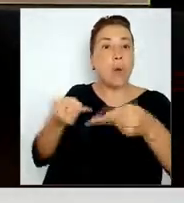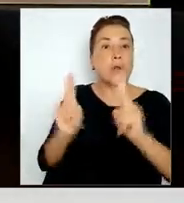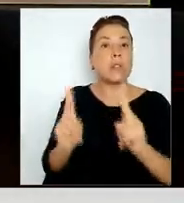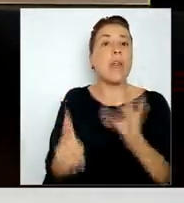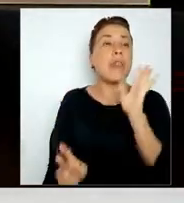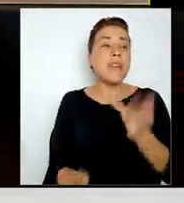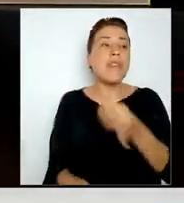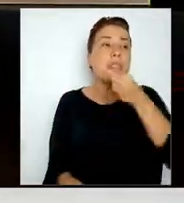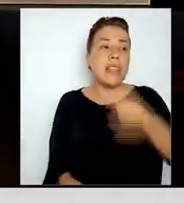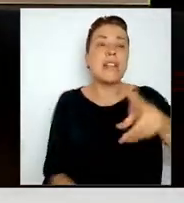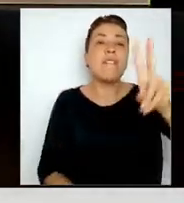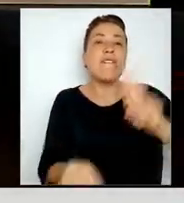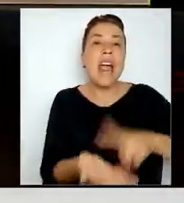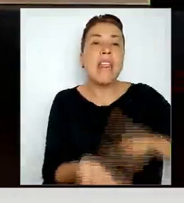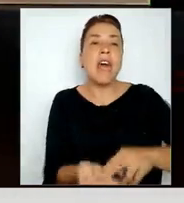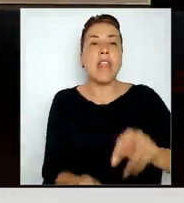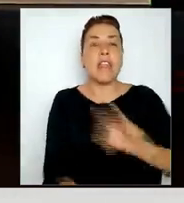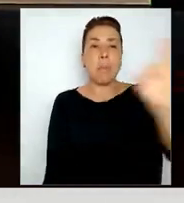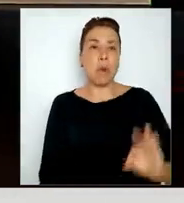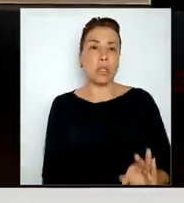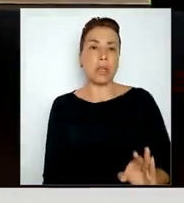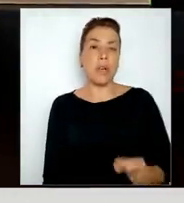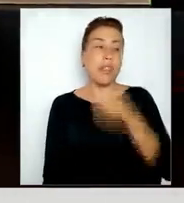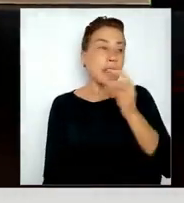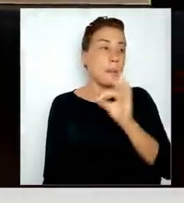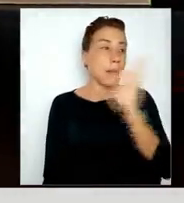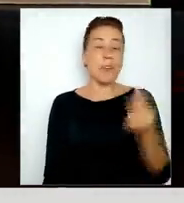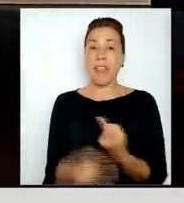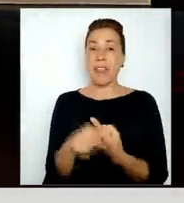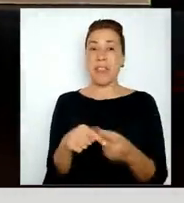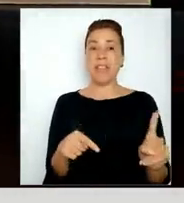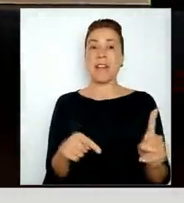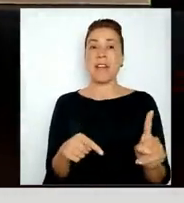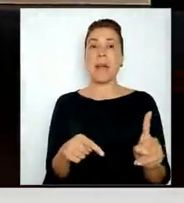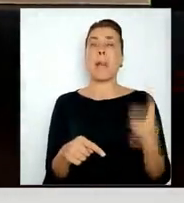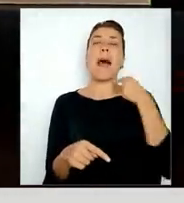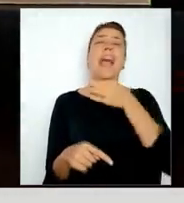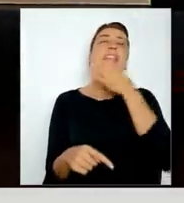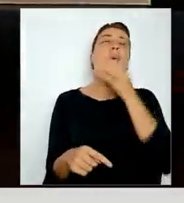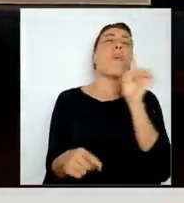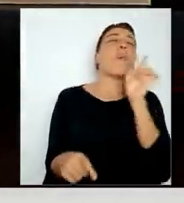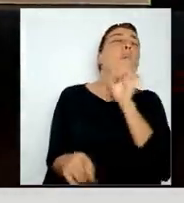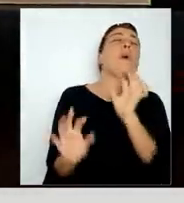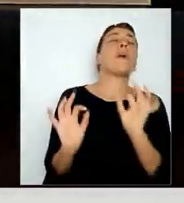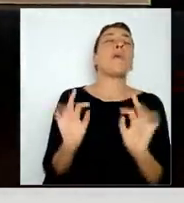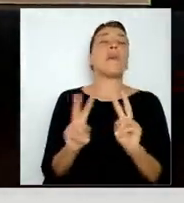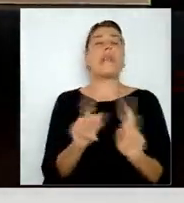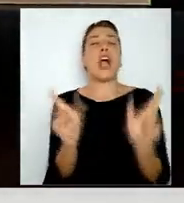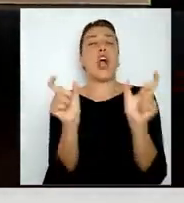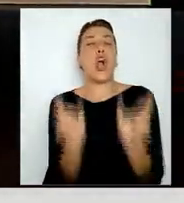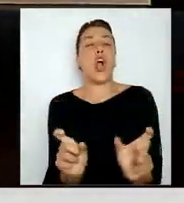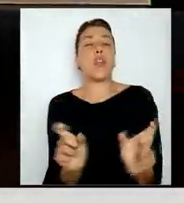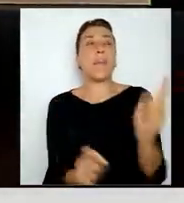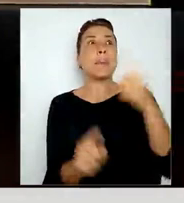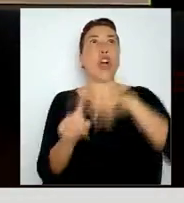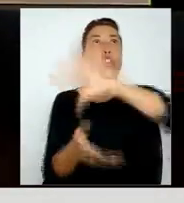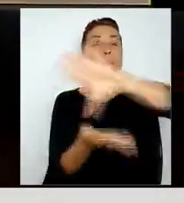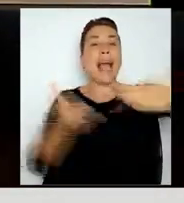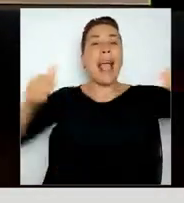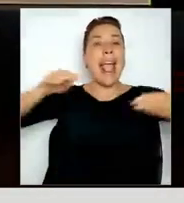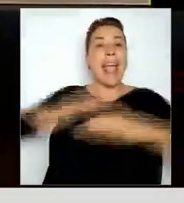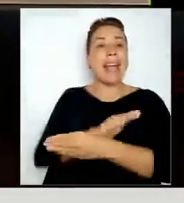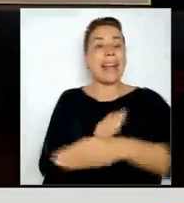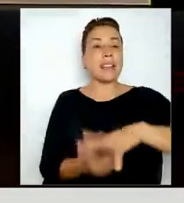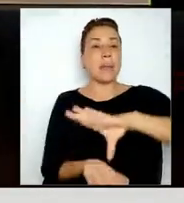porque decir una cifra distinta para dar la apariencia de que se está bajo el control de la migración Obviamente que